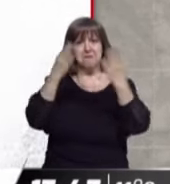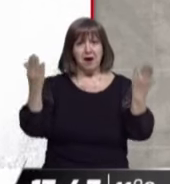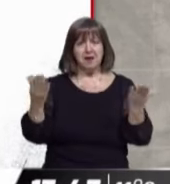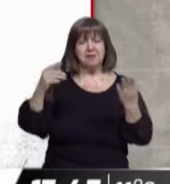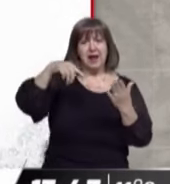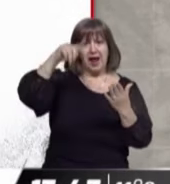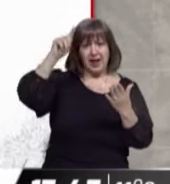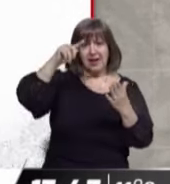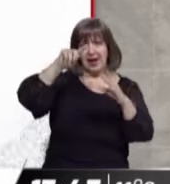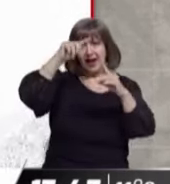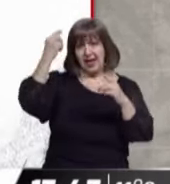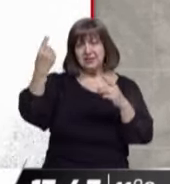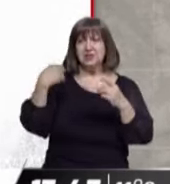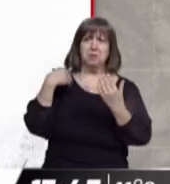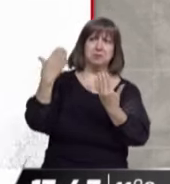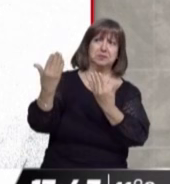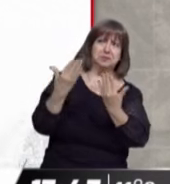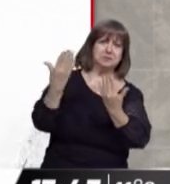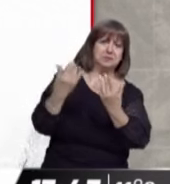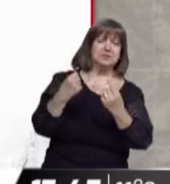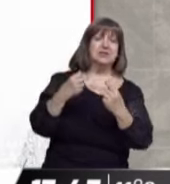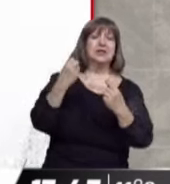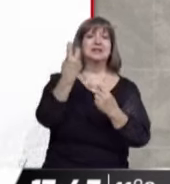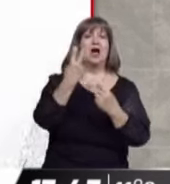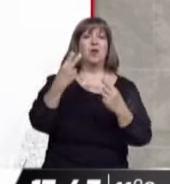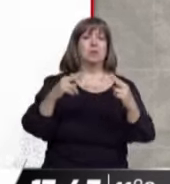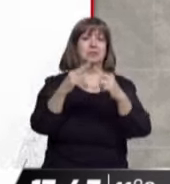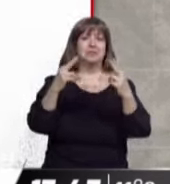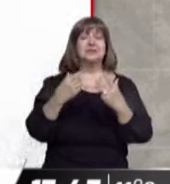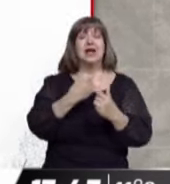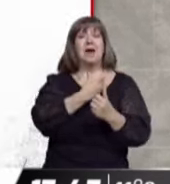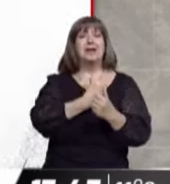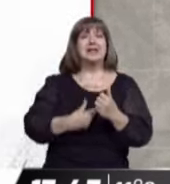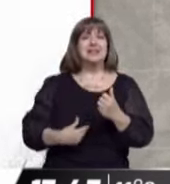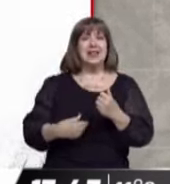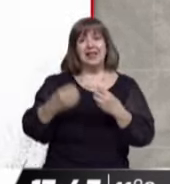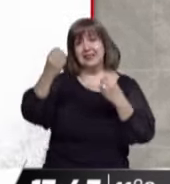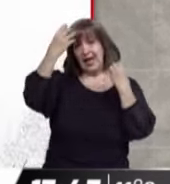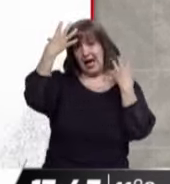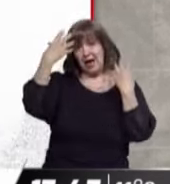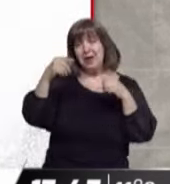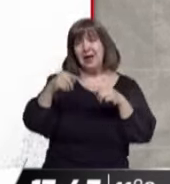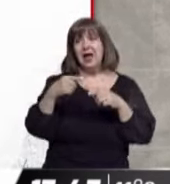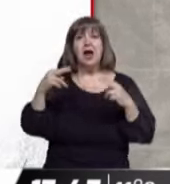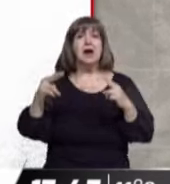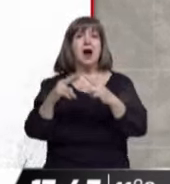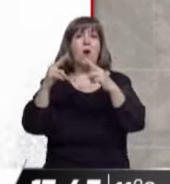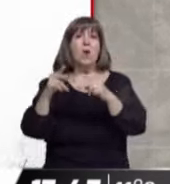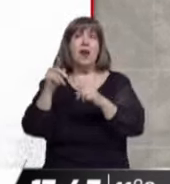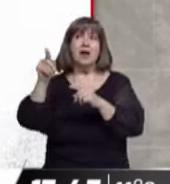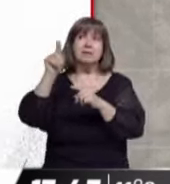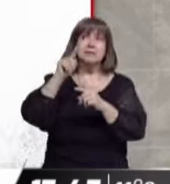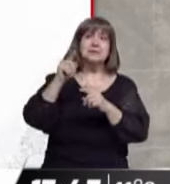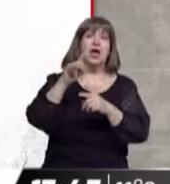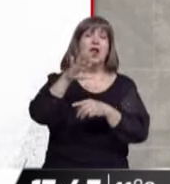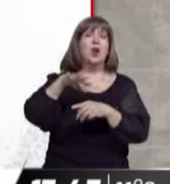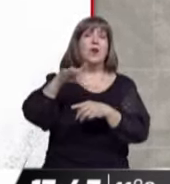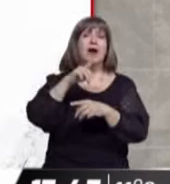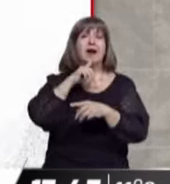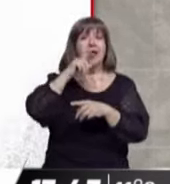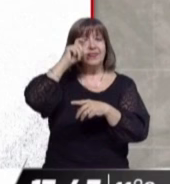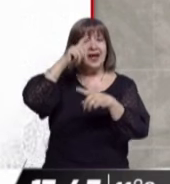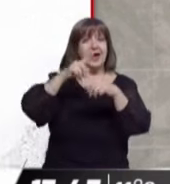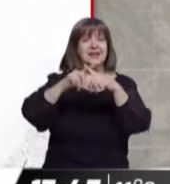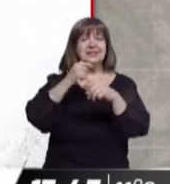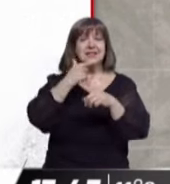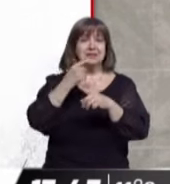Musk recomendó invertir en la Argentina después de su segundo encuentro con Milei. El presidente de Argentina, Javier Milei, se reúne con Elon Musk en Texas, allí en la zona de Los